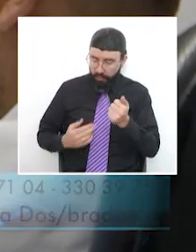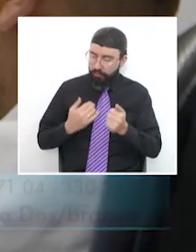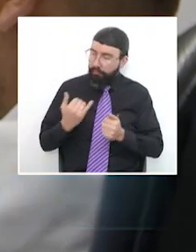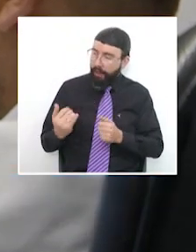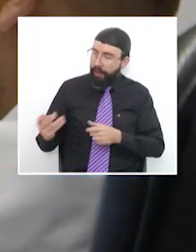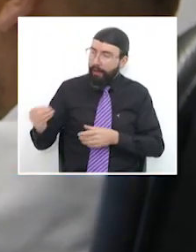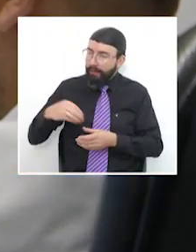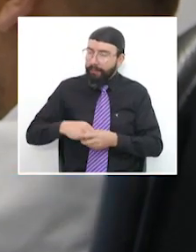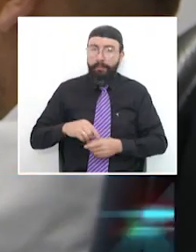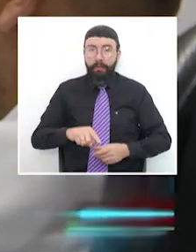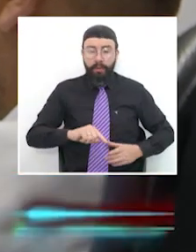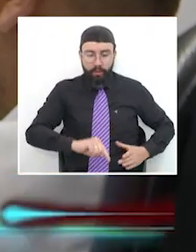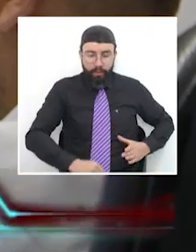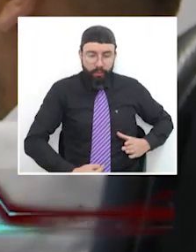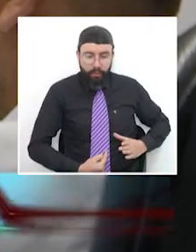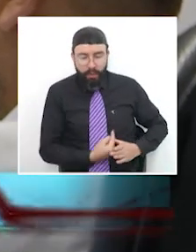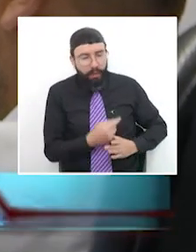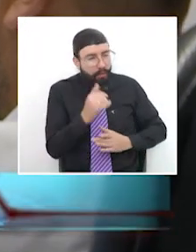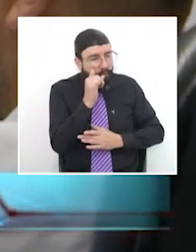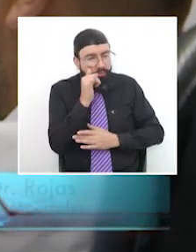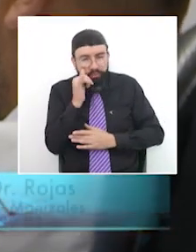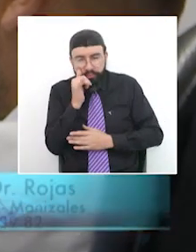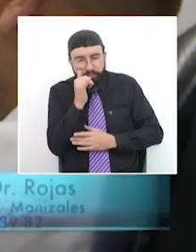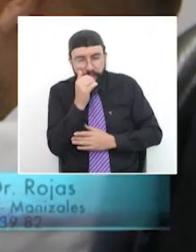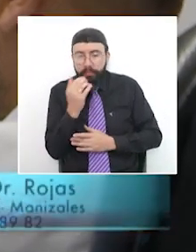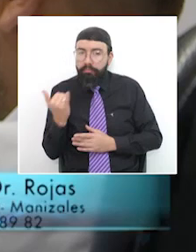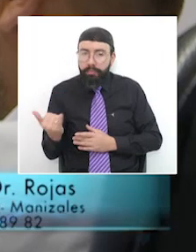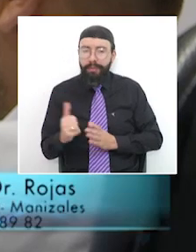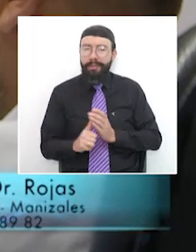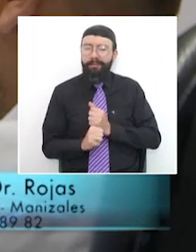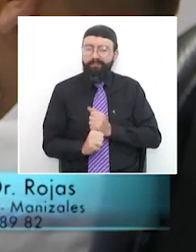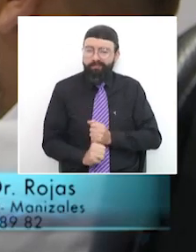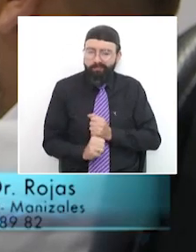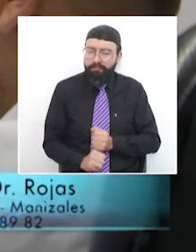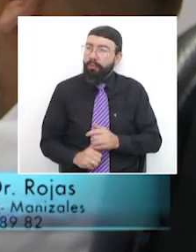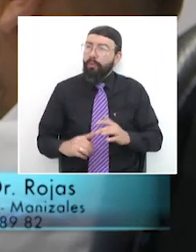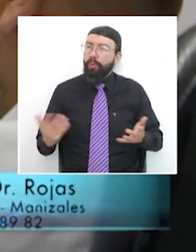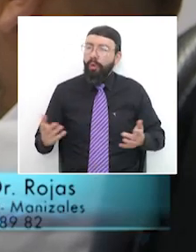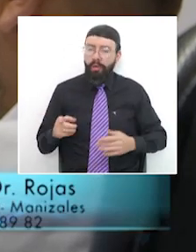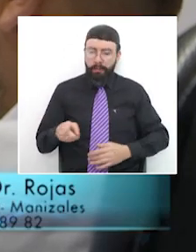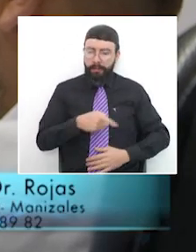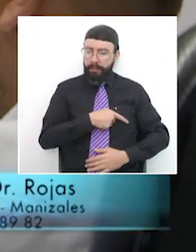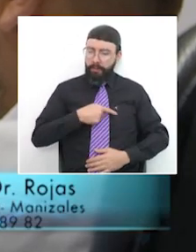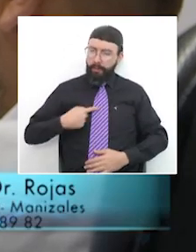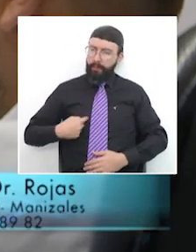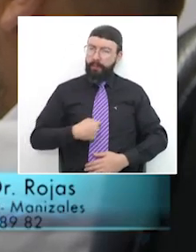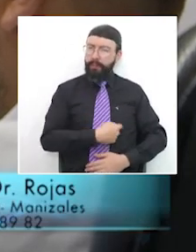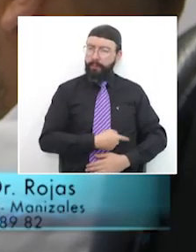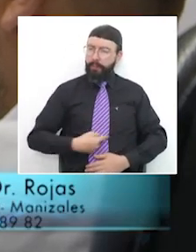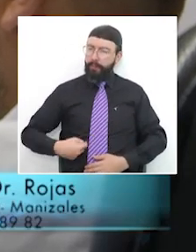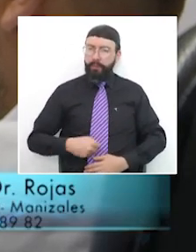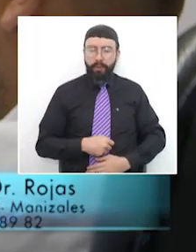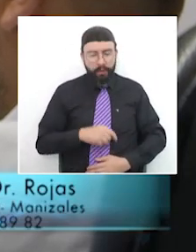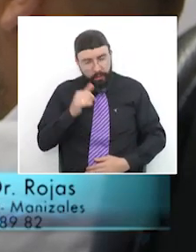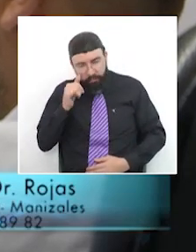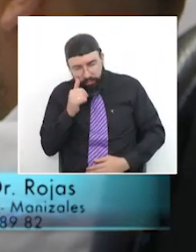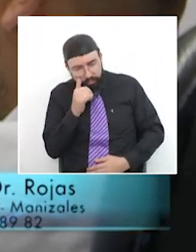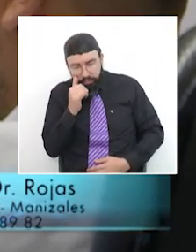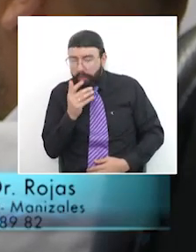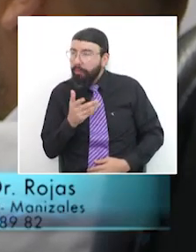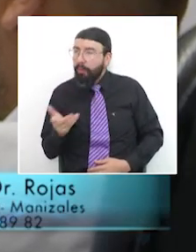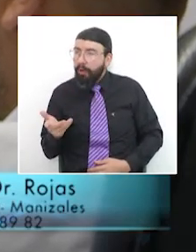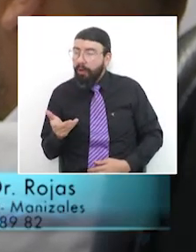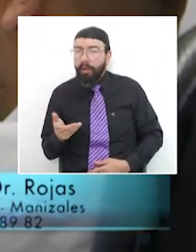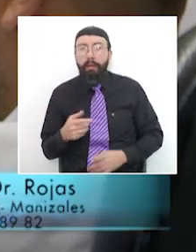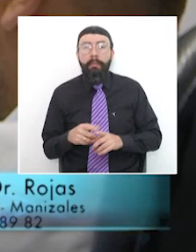colonoscopia. Estaba haciendo un estreñimiento. Queremos saber cómo está ese intestino, además porque tuvo una colostomía. Pero es que